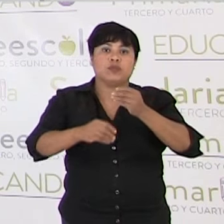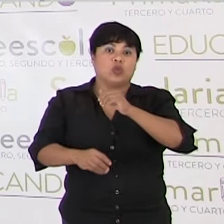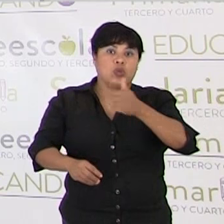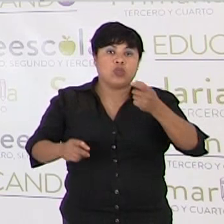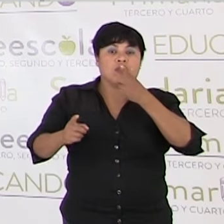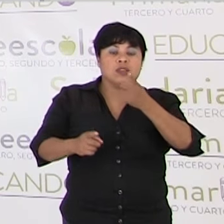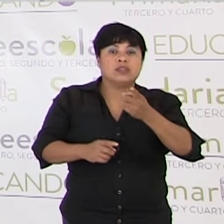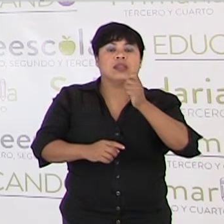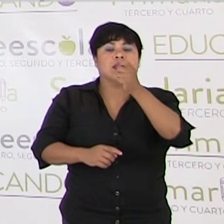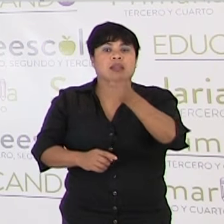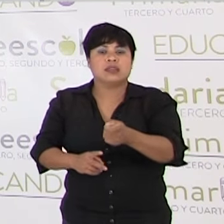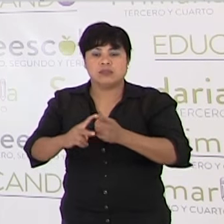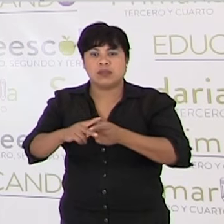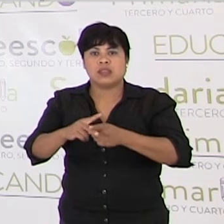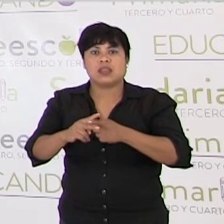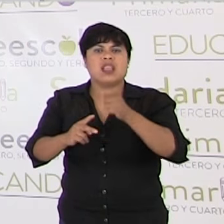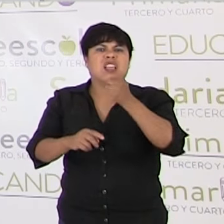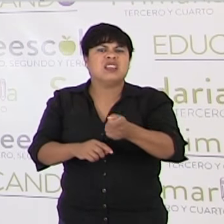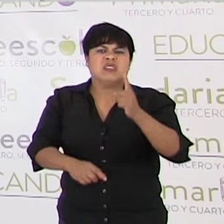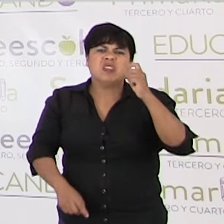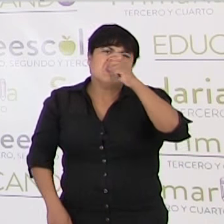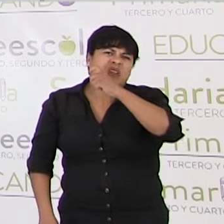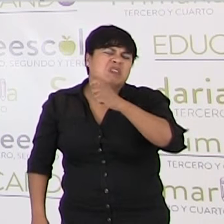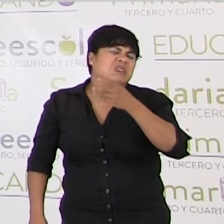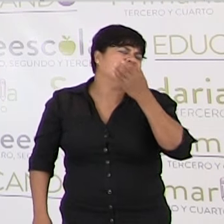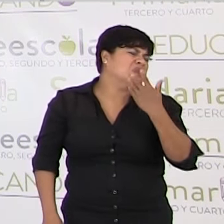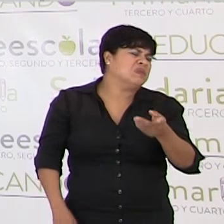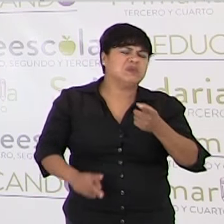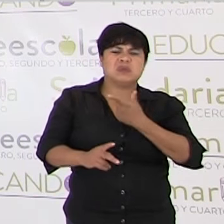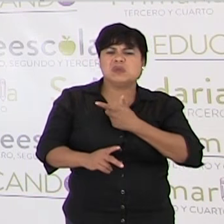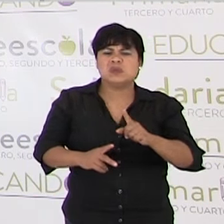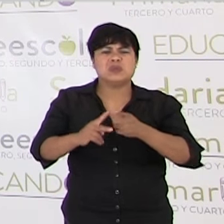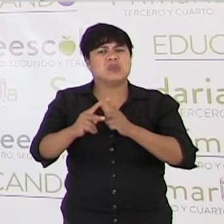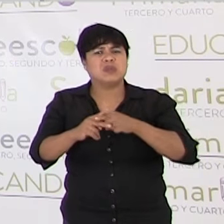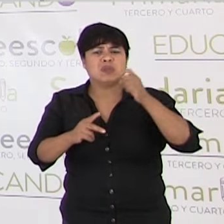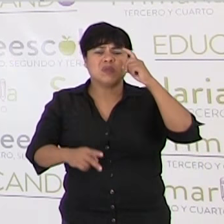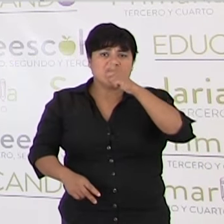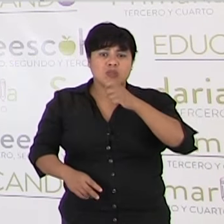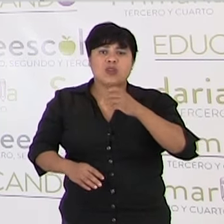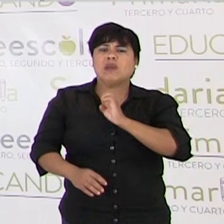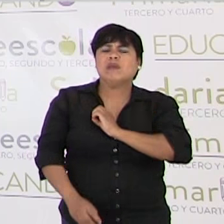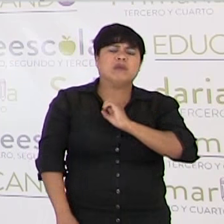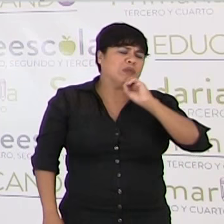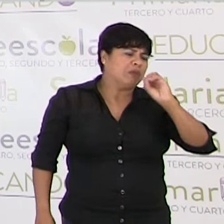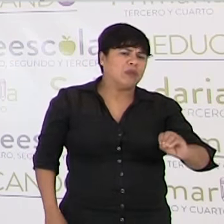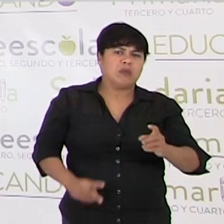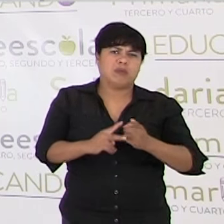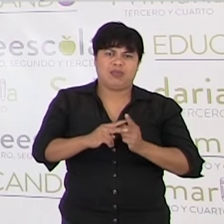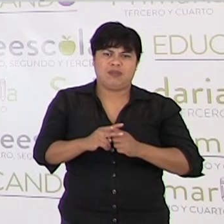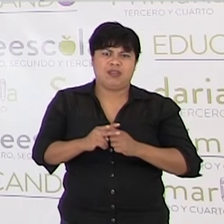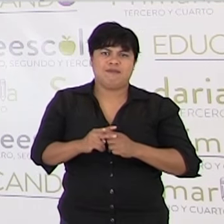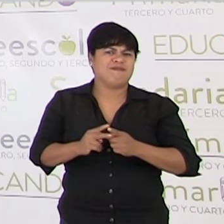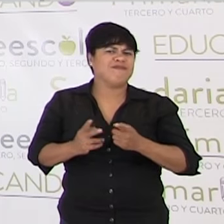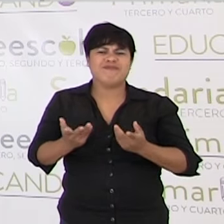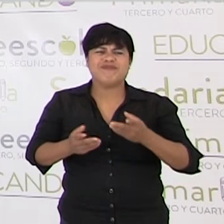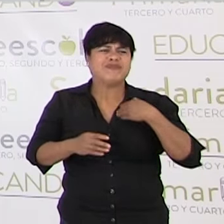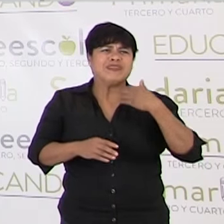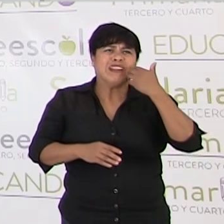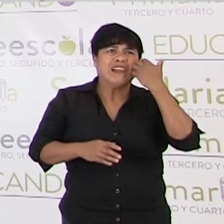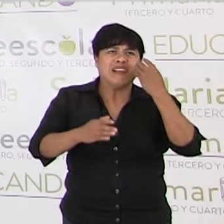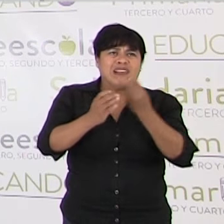que la matemática es muy difícil. Muchos alumnos odian a las matemáticas, no entran a la